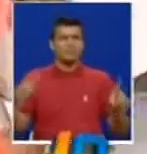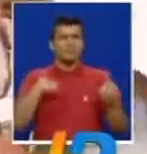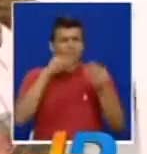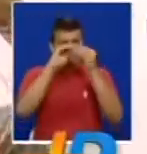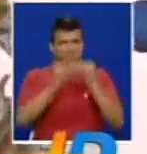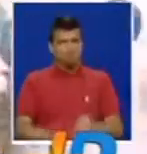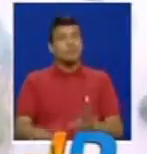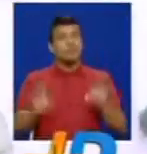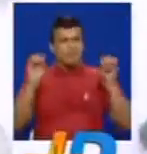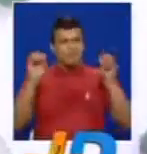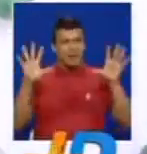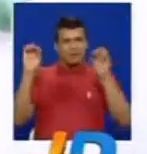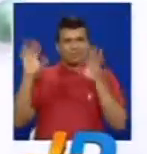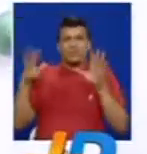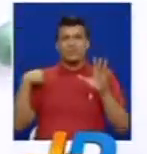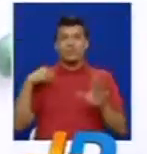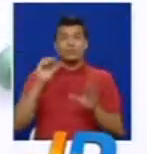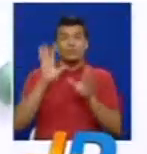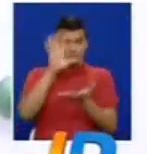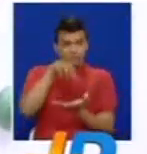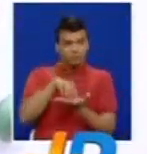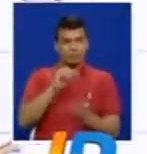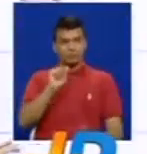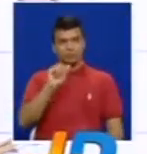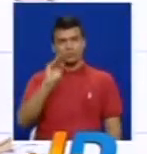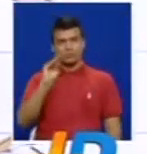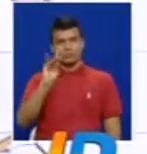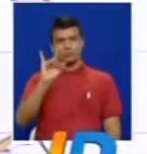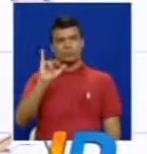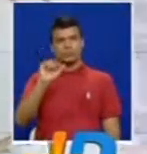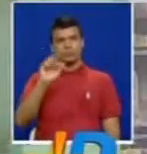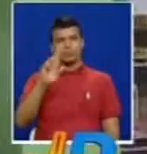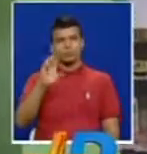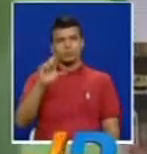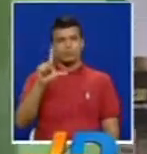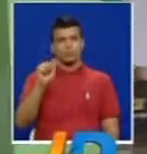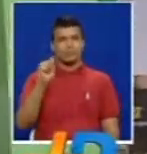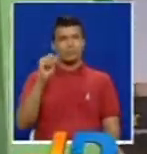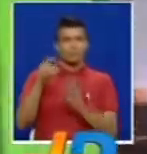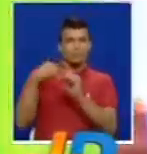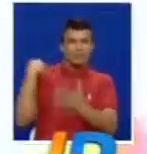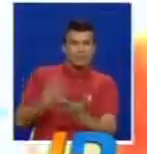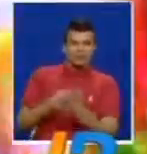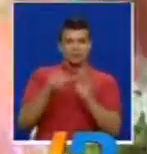estos personajes estarán en el centro comercial hasta el próximo 20 de enero.